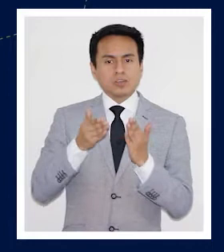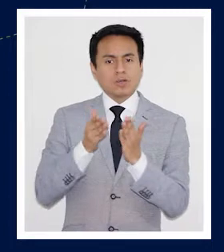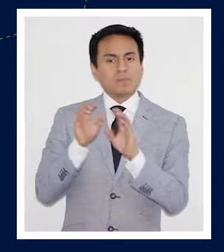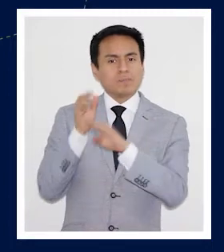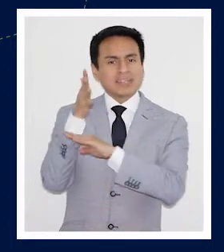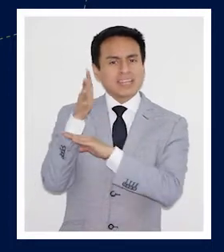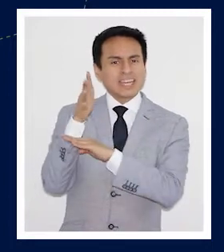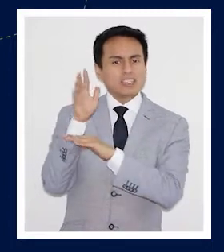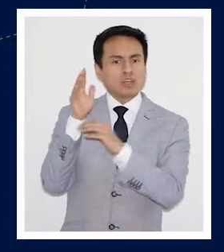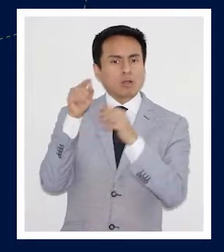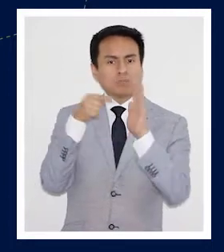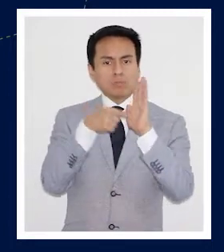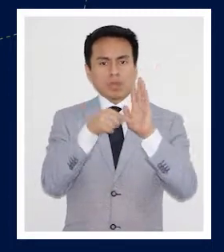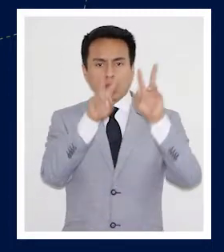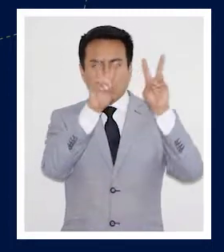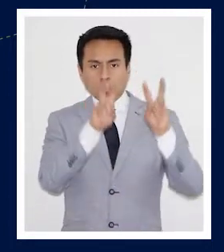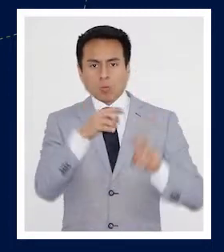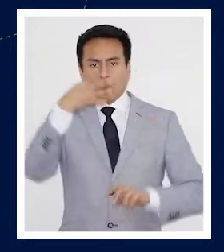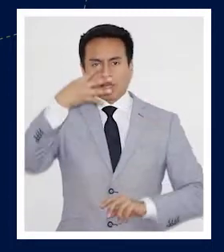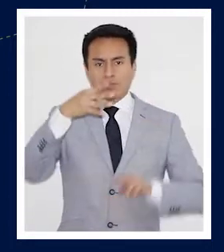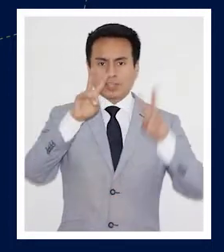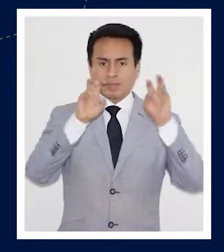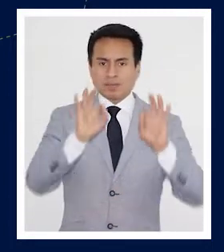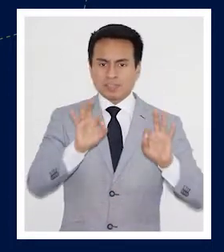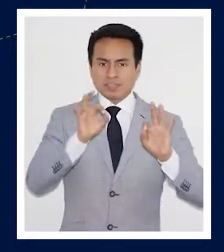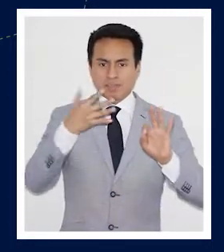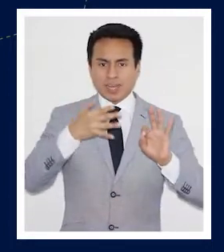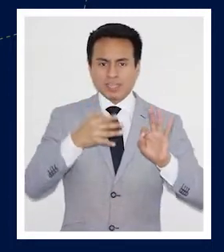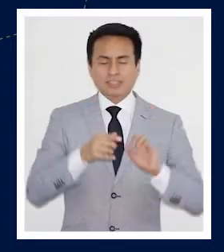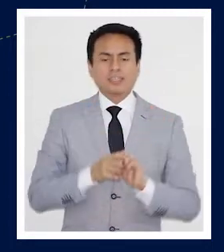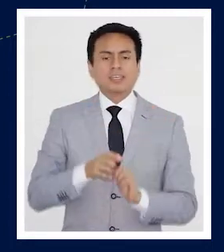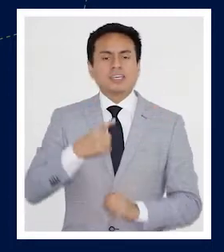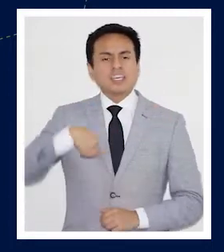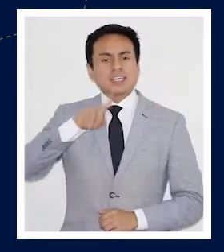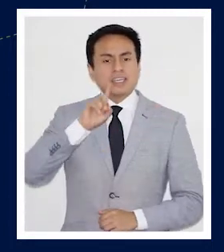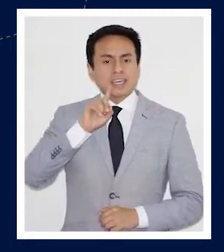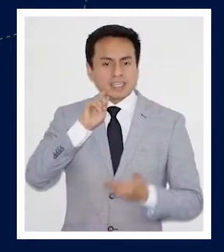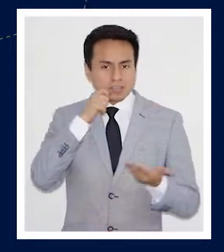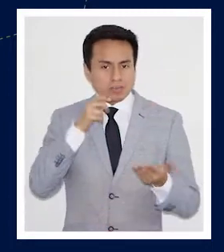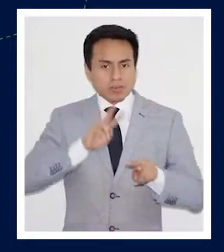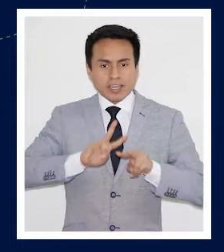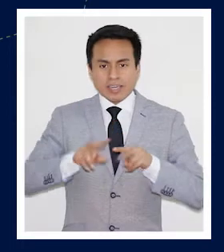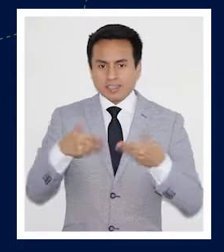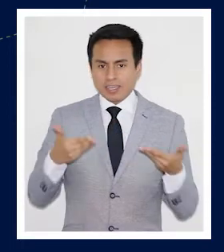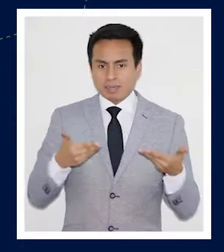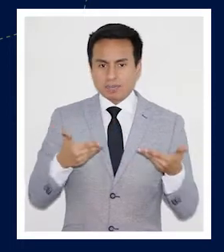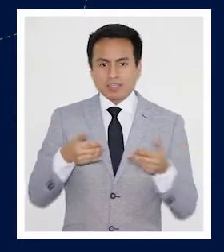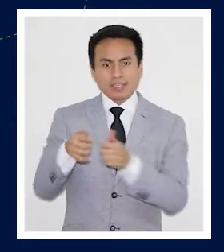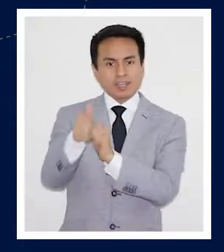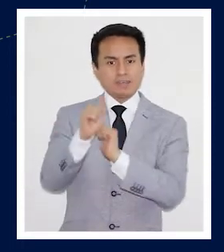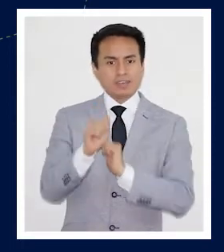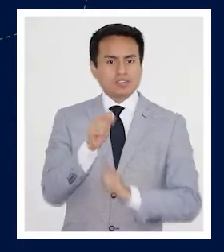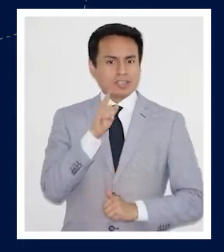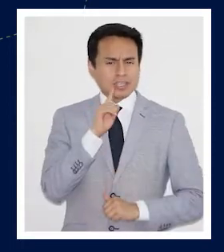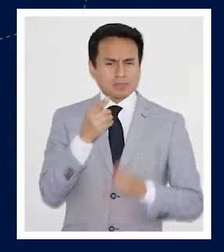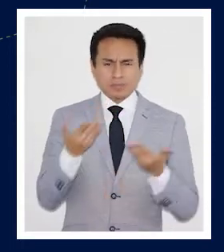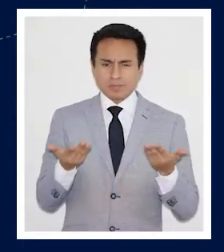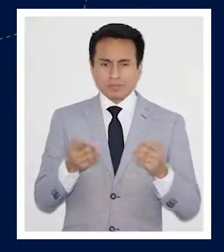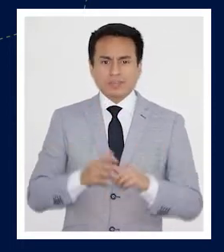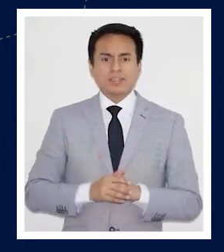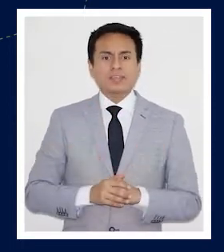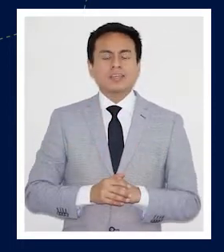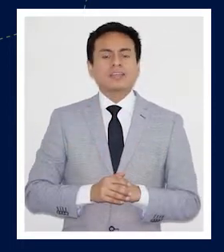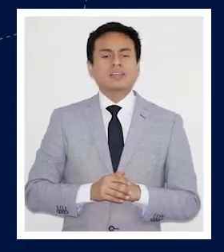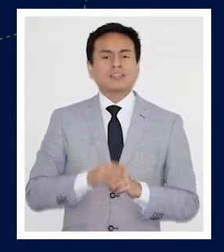distribuido la presentación en cuatro temas principales, que principalmente quiénes somos, qué hacemos, los desafíos que